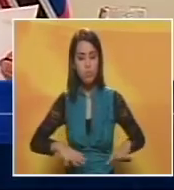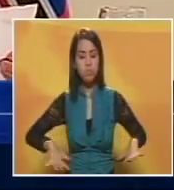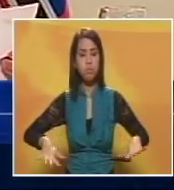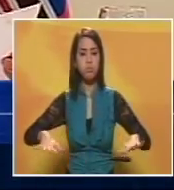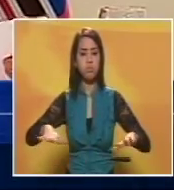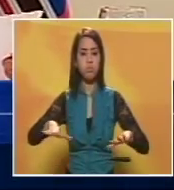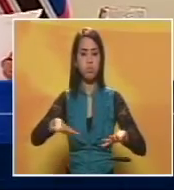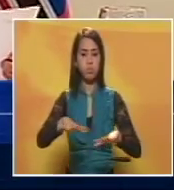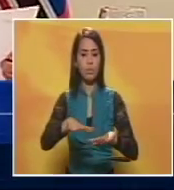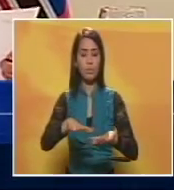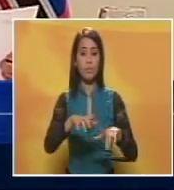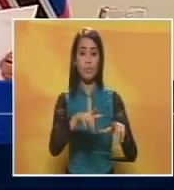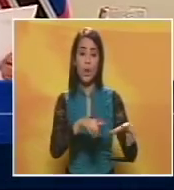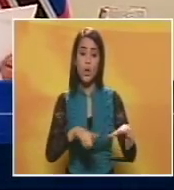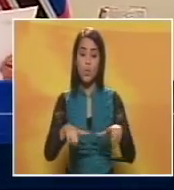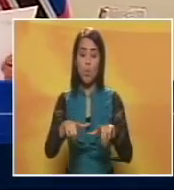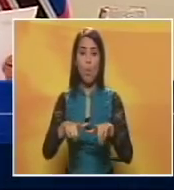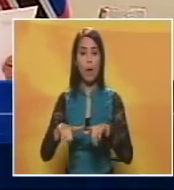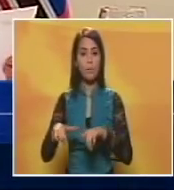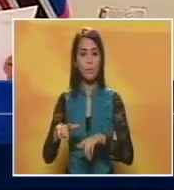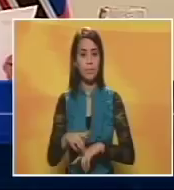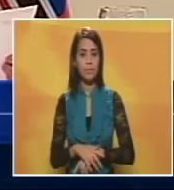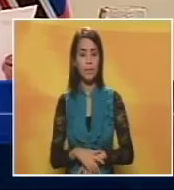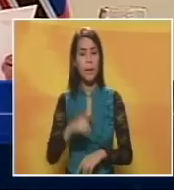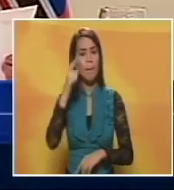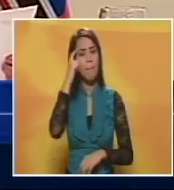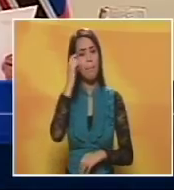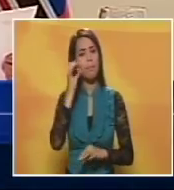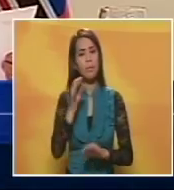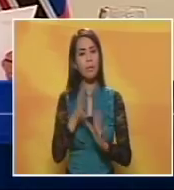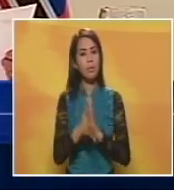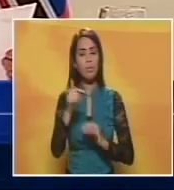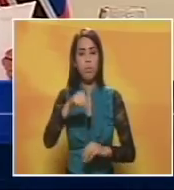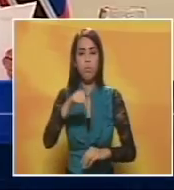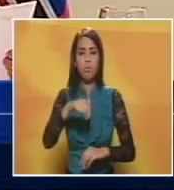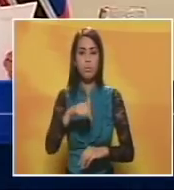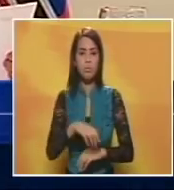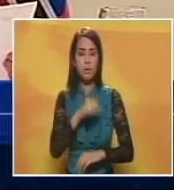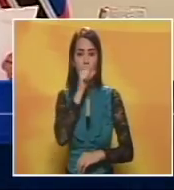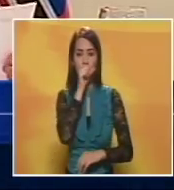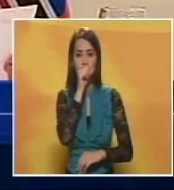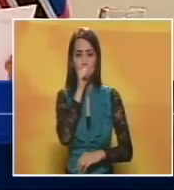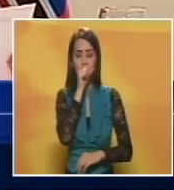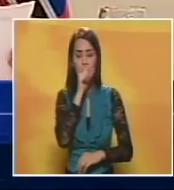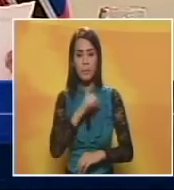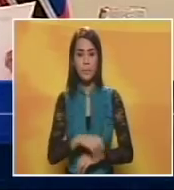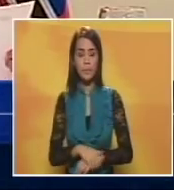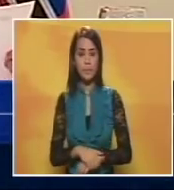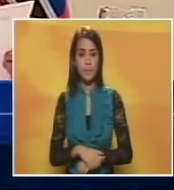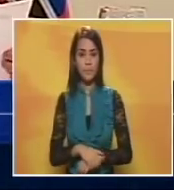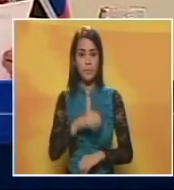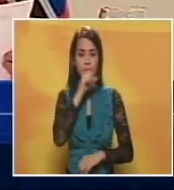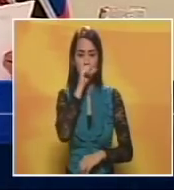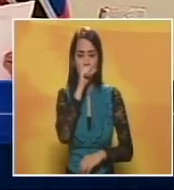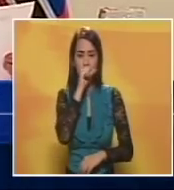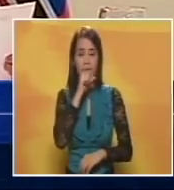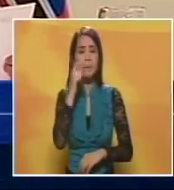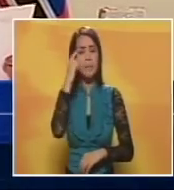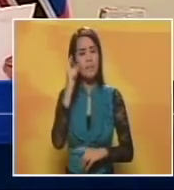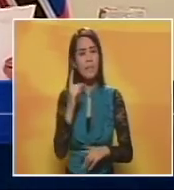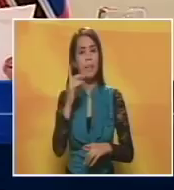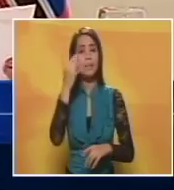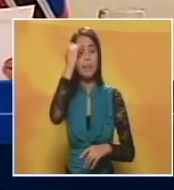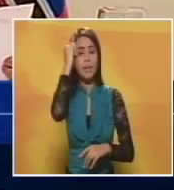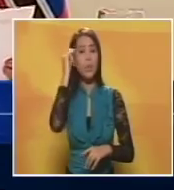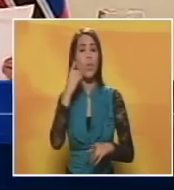desplegadas en las regiones. Para el día de hoy tenemos otra parte de Yaracuy, Apure y una parte